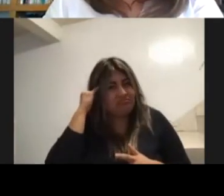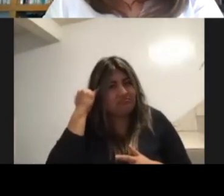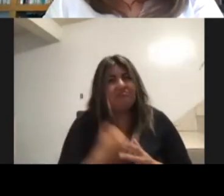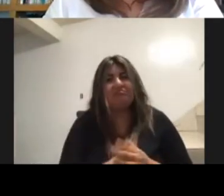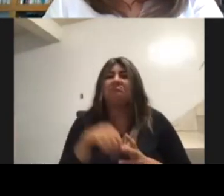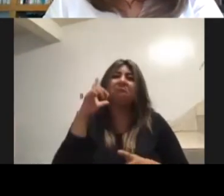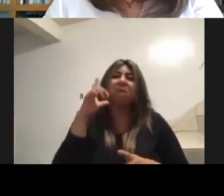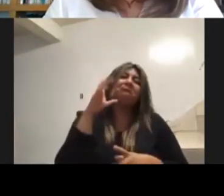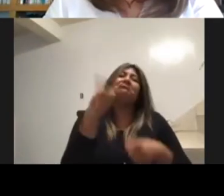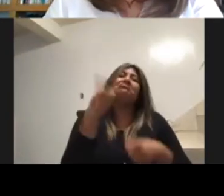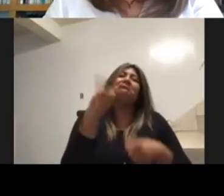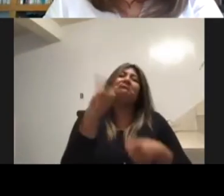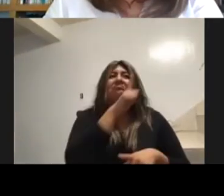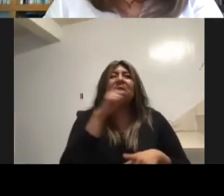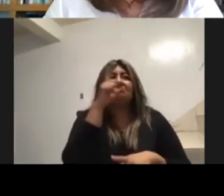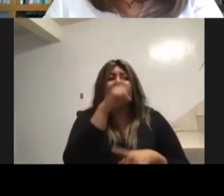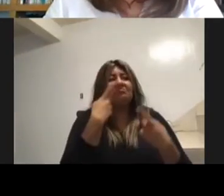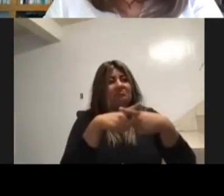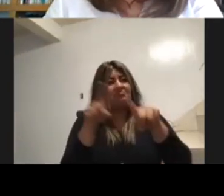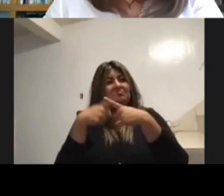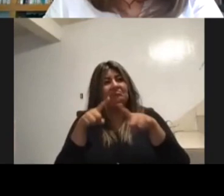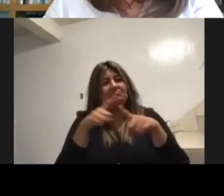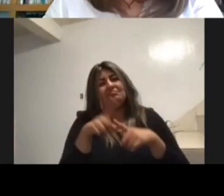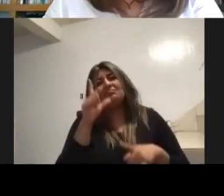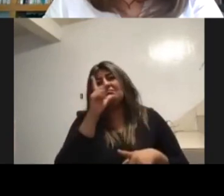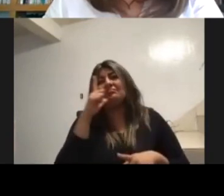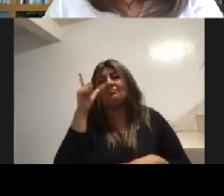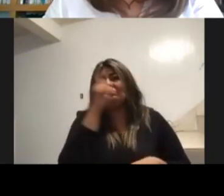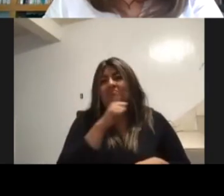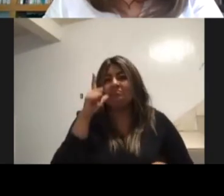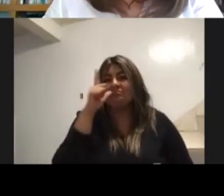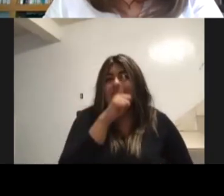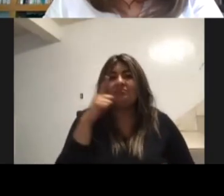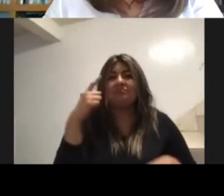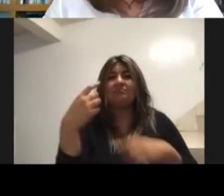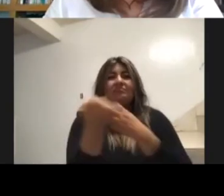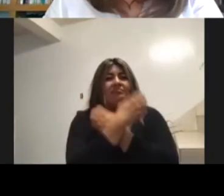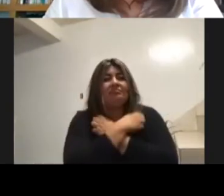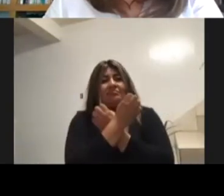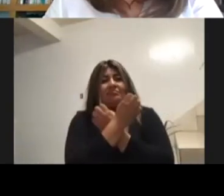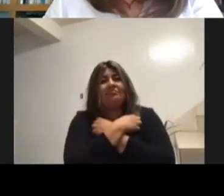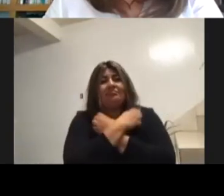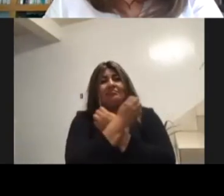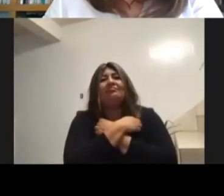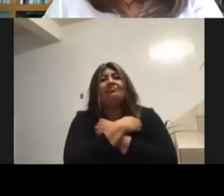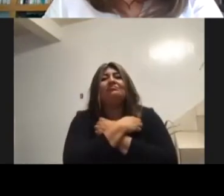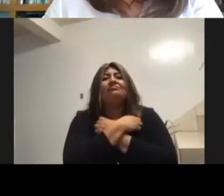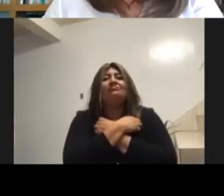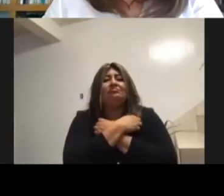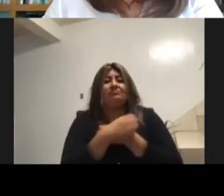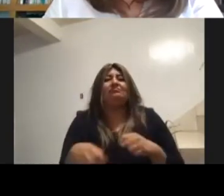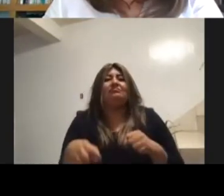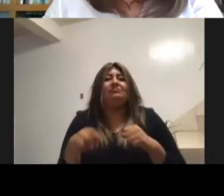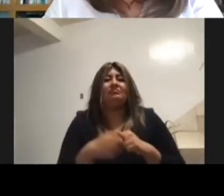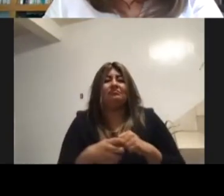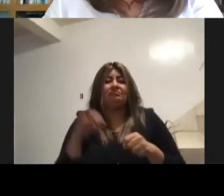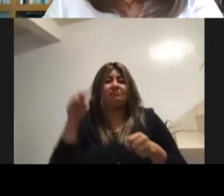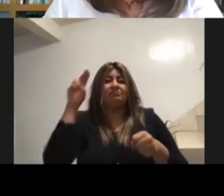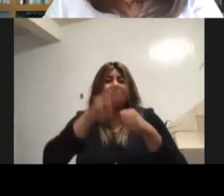o tenemos que hacer una educación, hacer que la educación regular sea